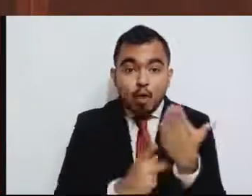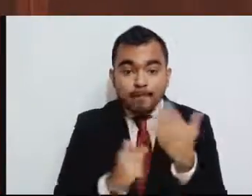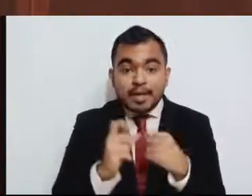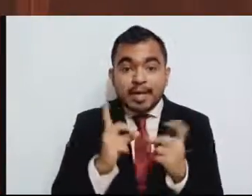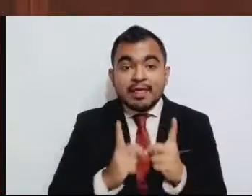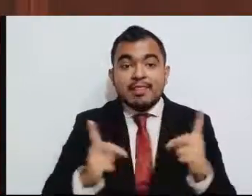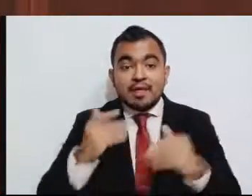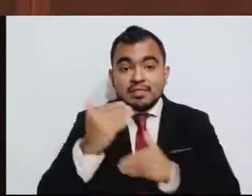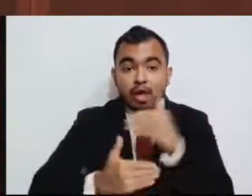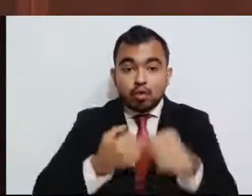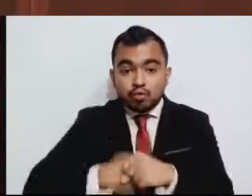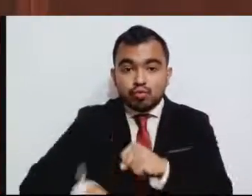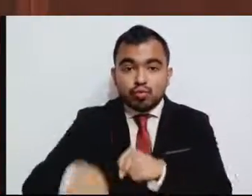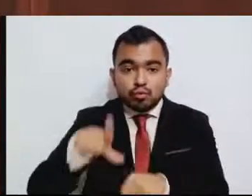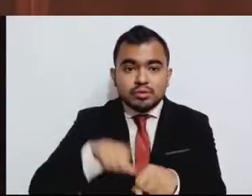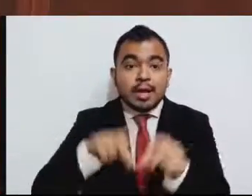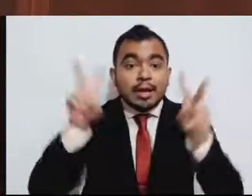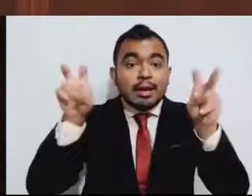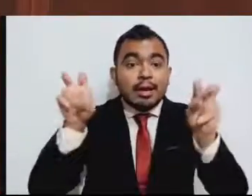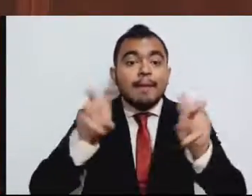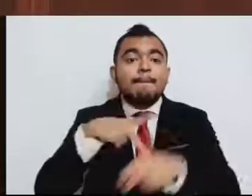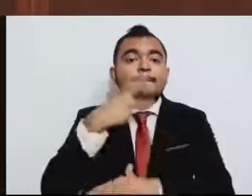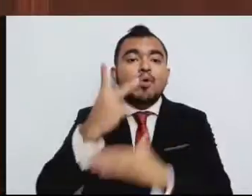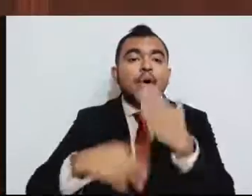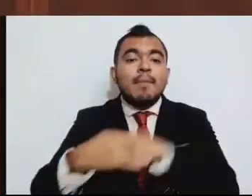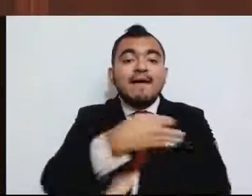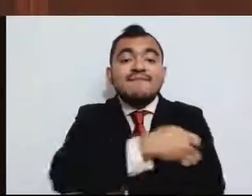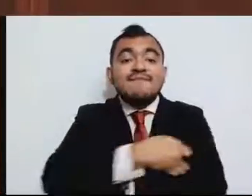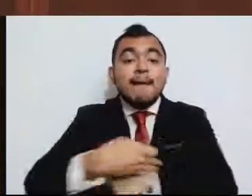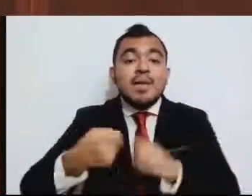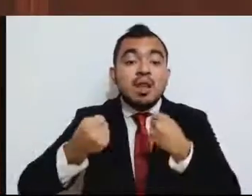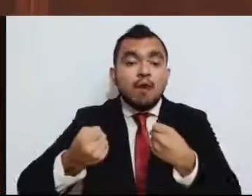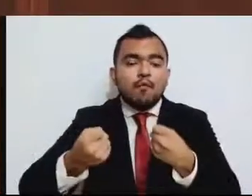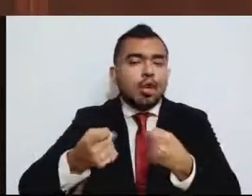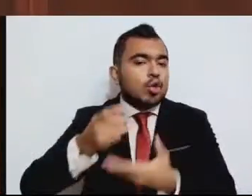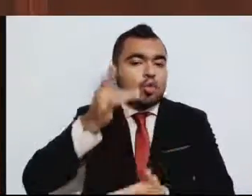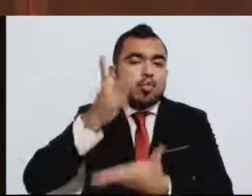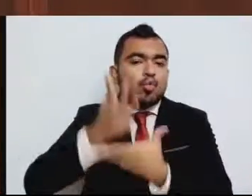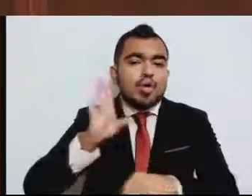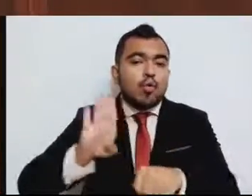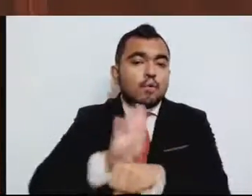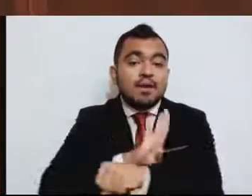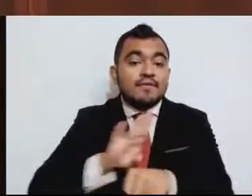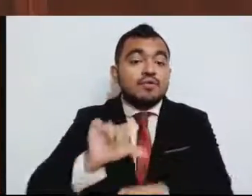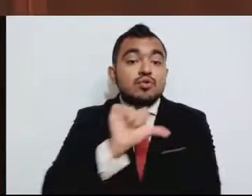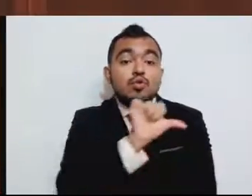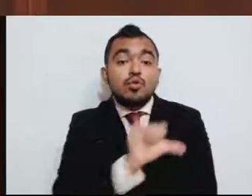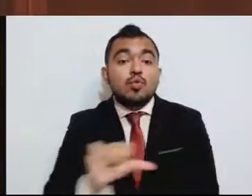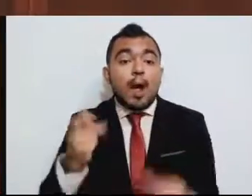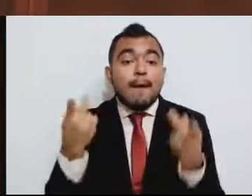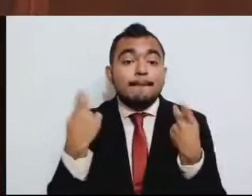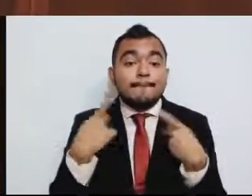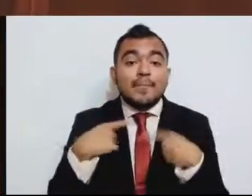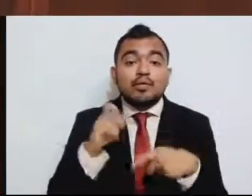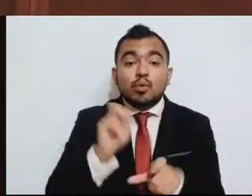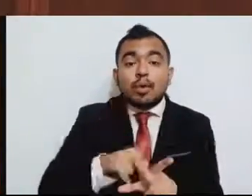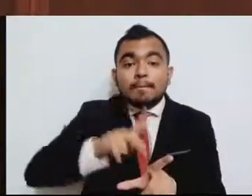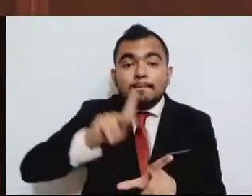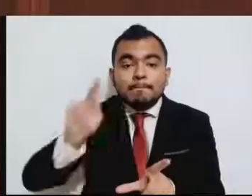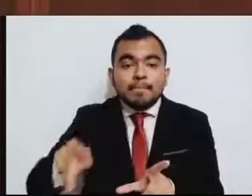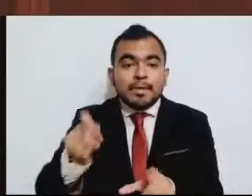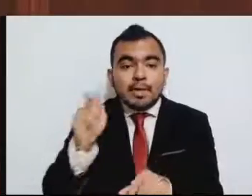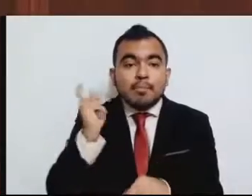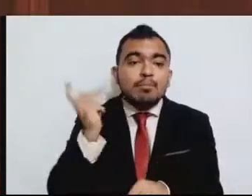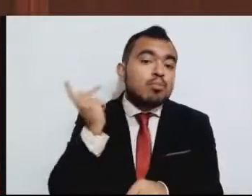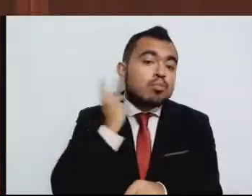familias fuertes y ha sido para iniciar solo a las personas que afines a una ideología política